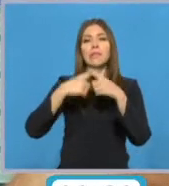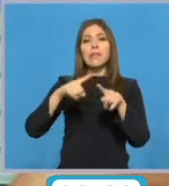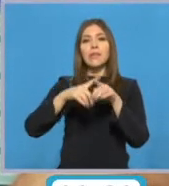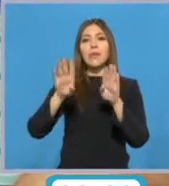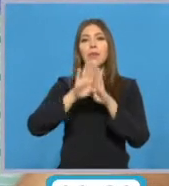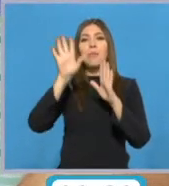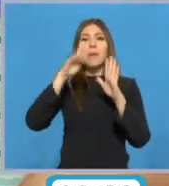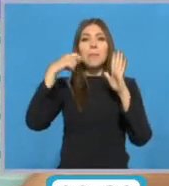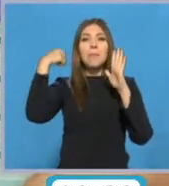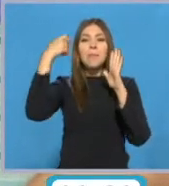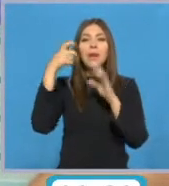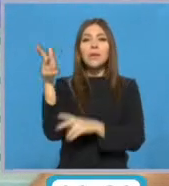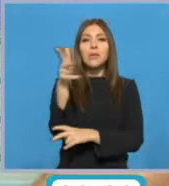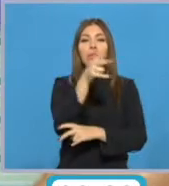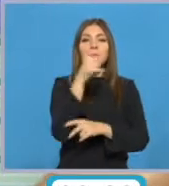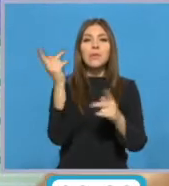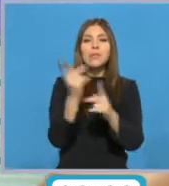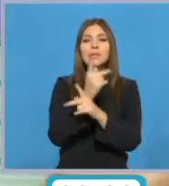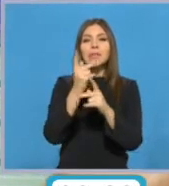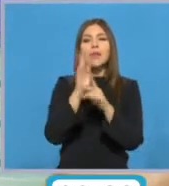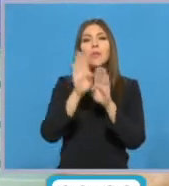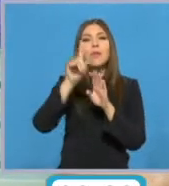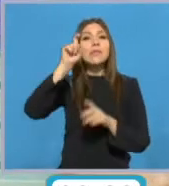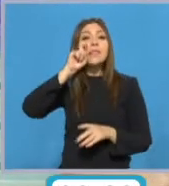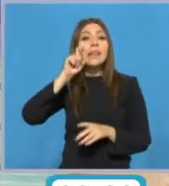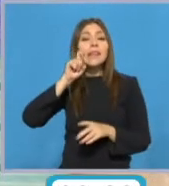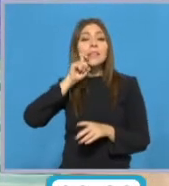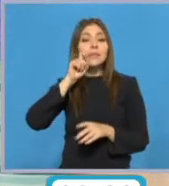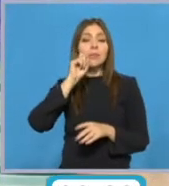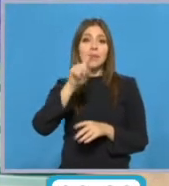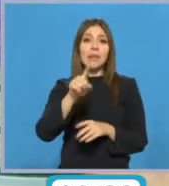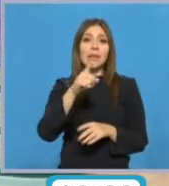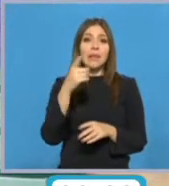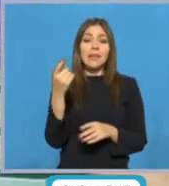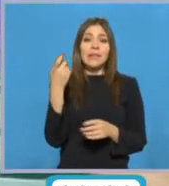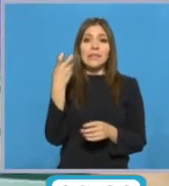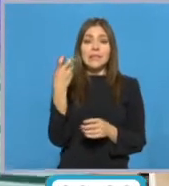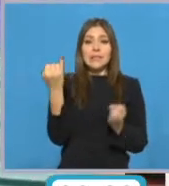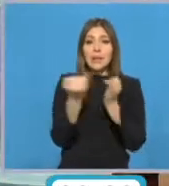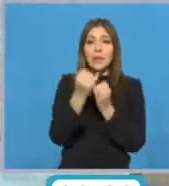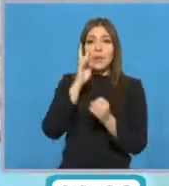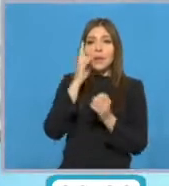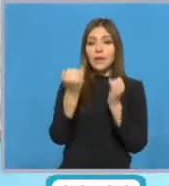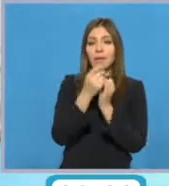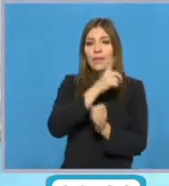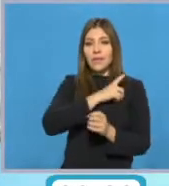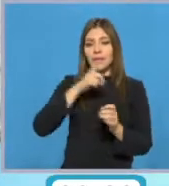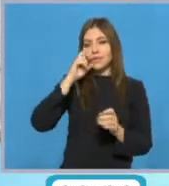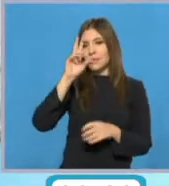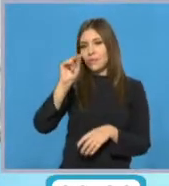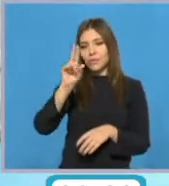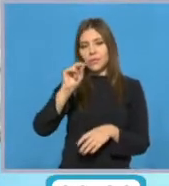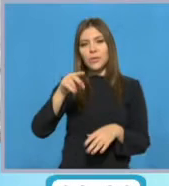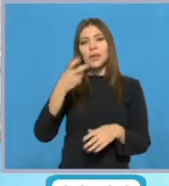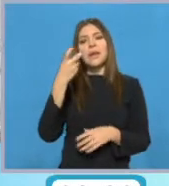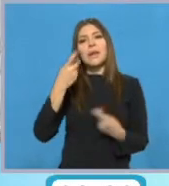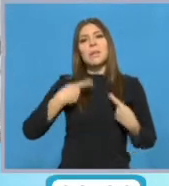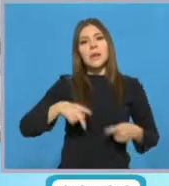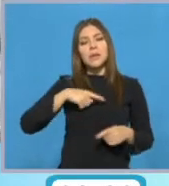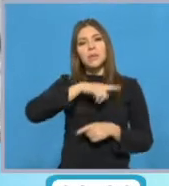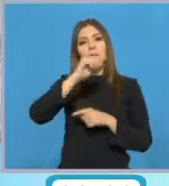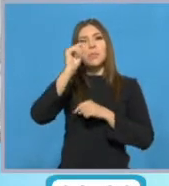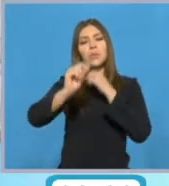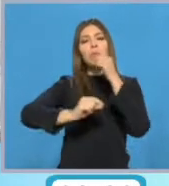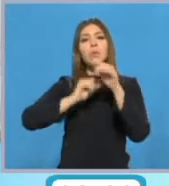película ¿no, Irene? porno. Y por supuesto ¿Y que no. ¿Y cómo le pueden hacer? Porque bueno, también es cierto que hormonalmente tu cuerpo cambia después de cierta edad. Sí. Y probablemente